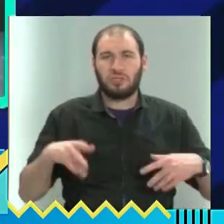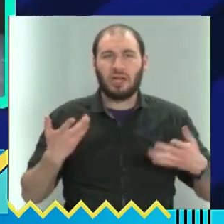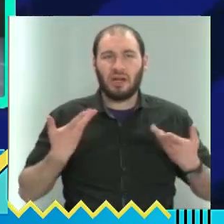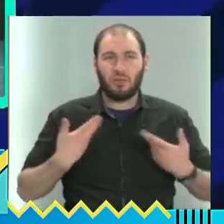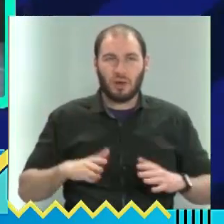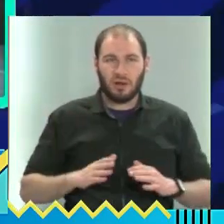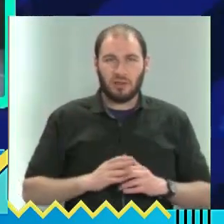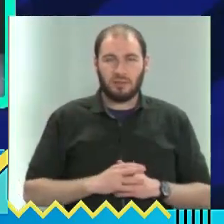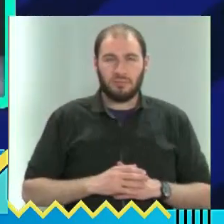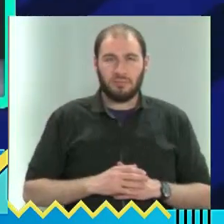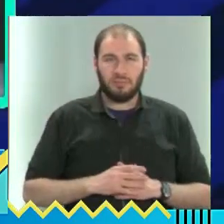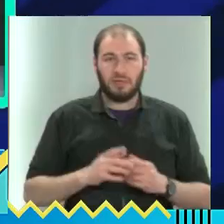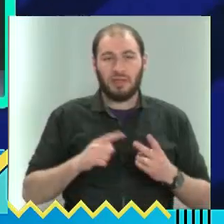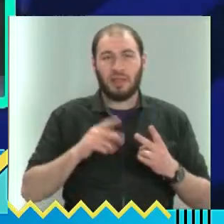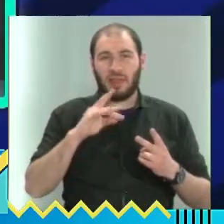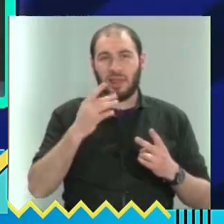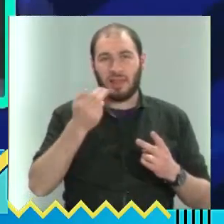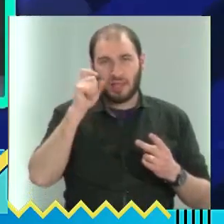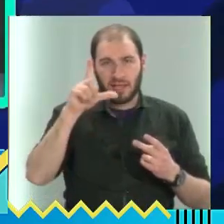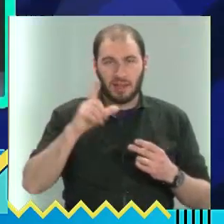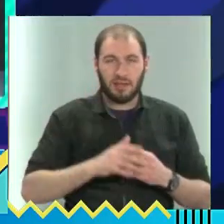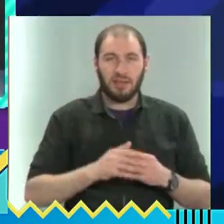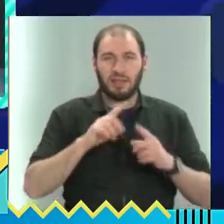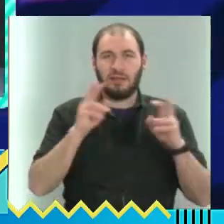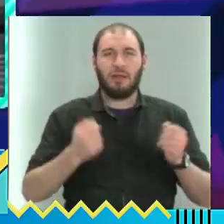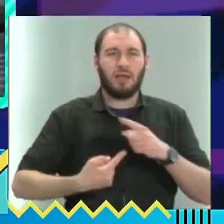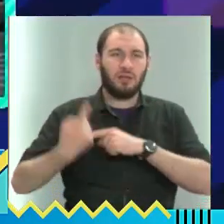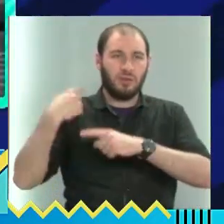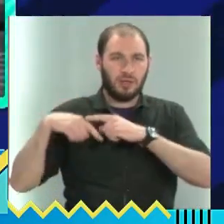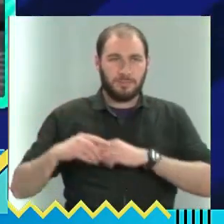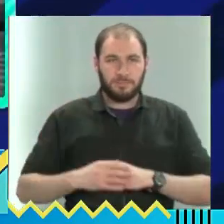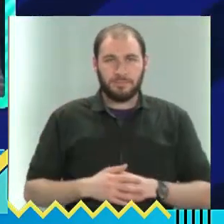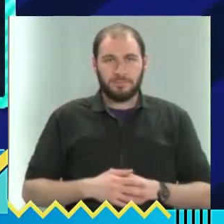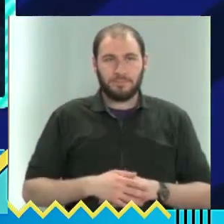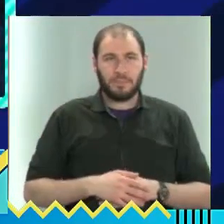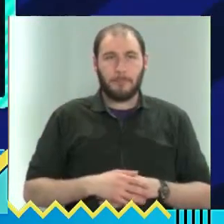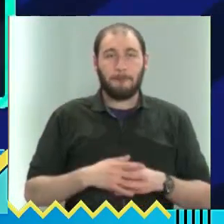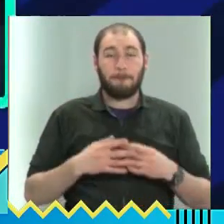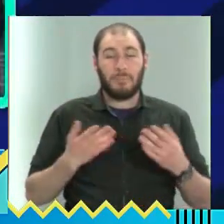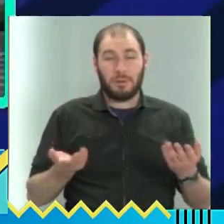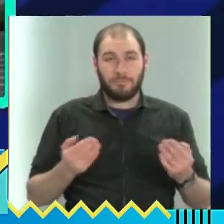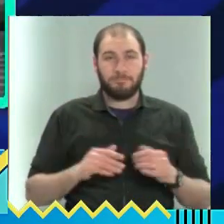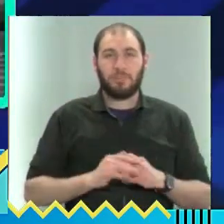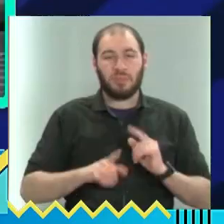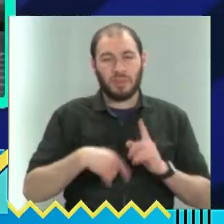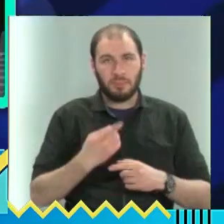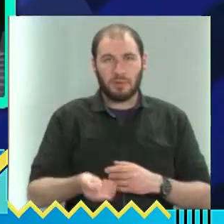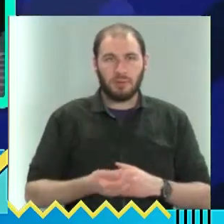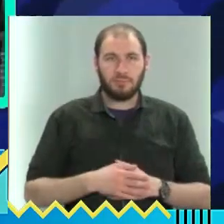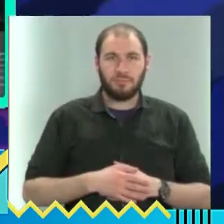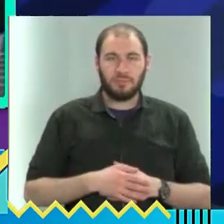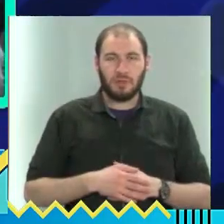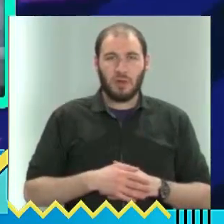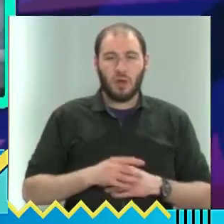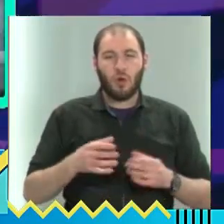que era Daniel Ramos Correa, y con lo histórico. Pero bueno, luego han surgido